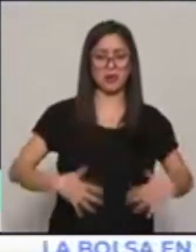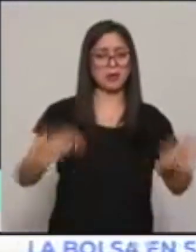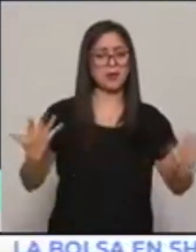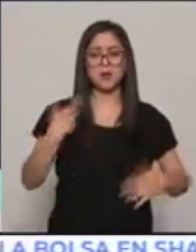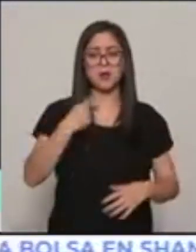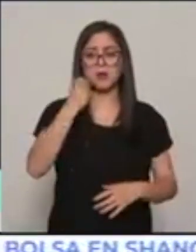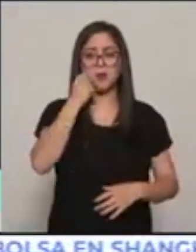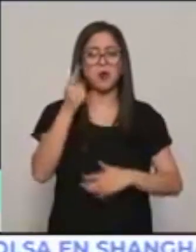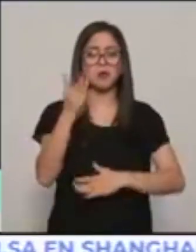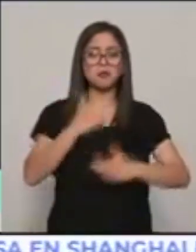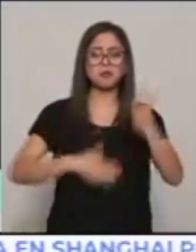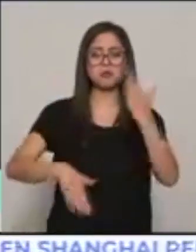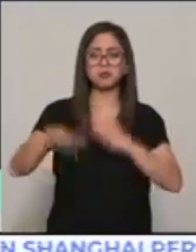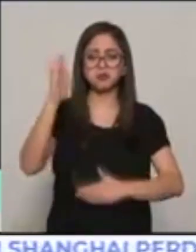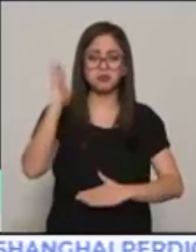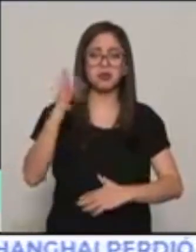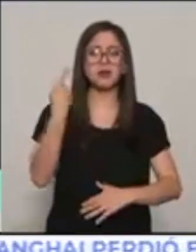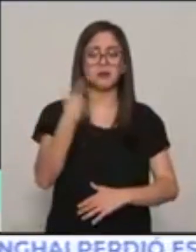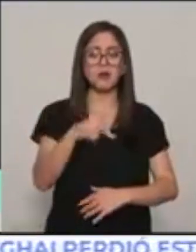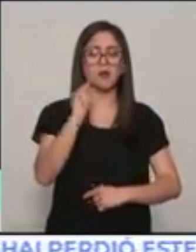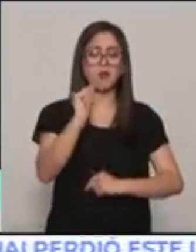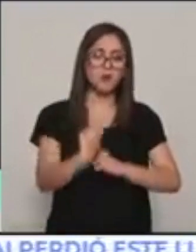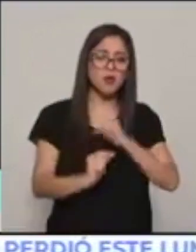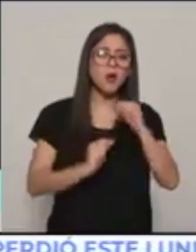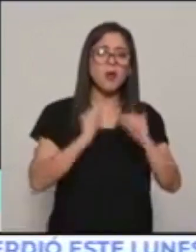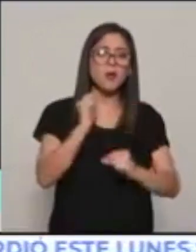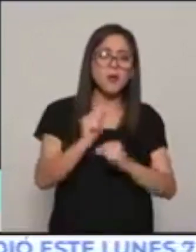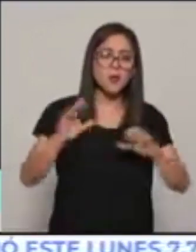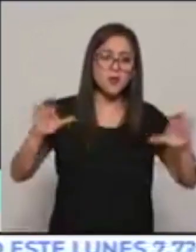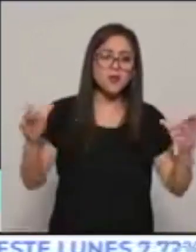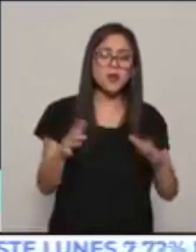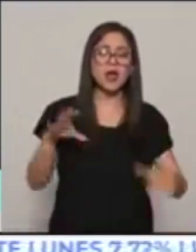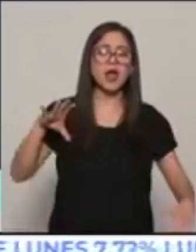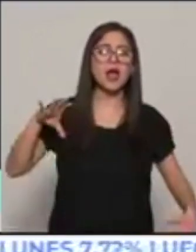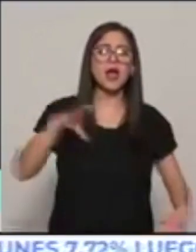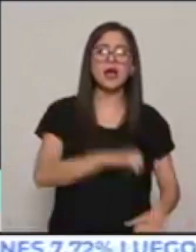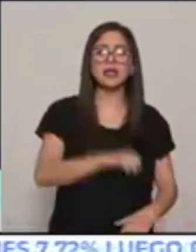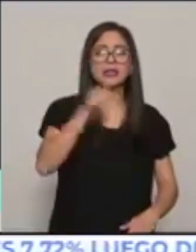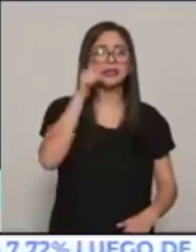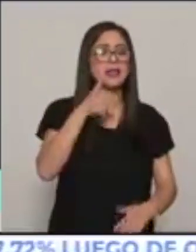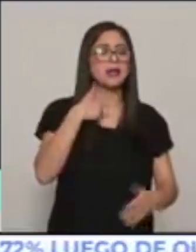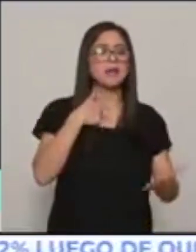dando frutos, pero bueno, un buen aficionado debe estar con el